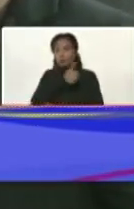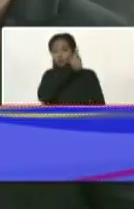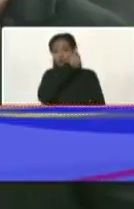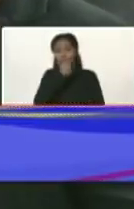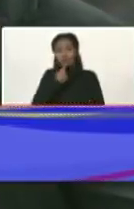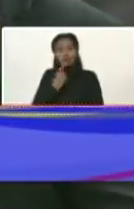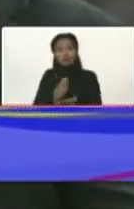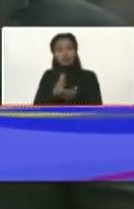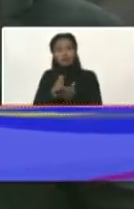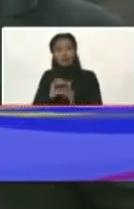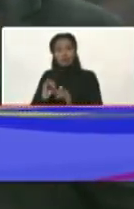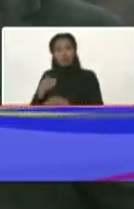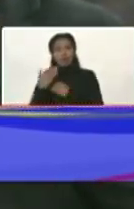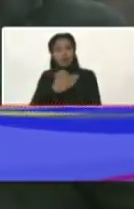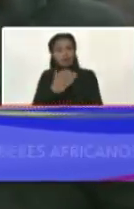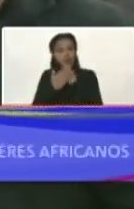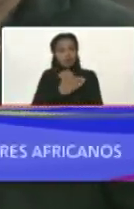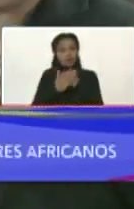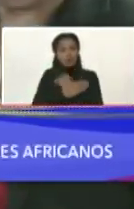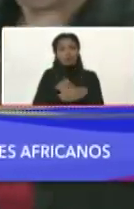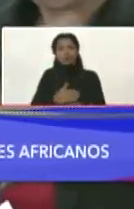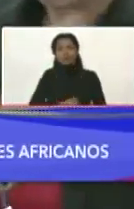decimos nosotros muy cariñosamente.